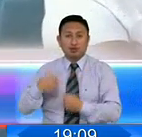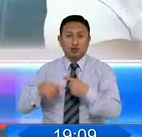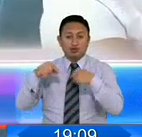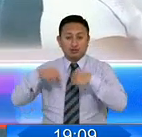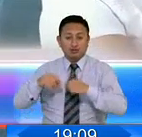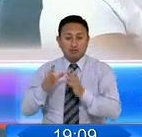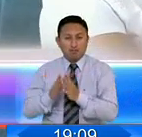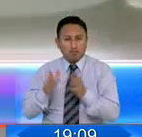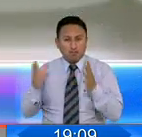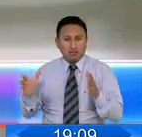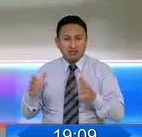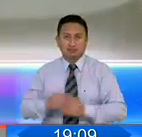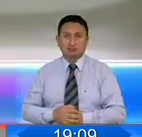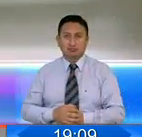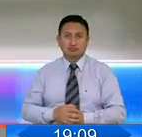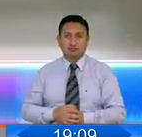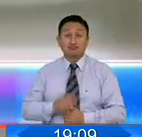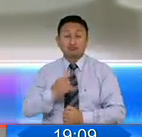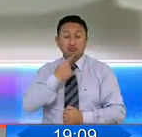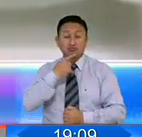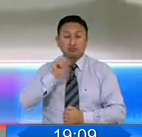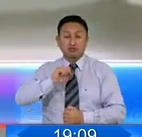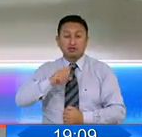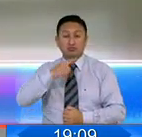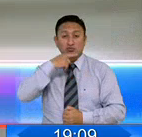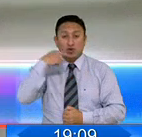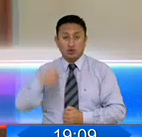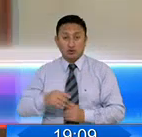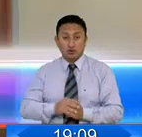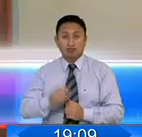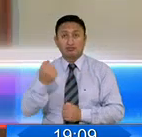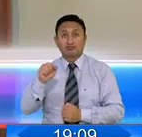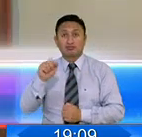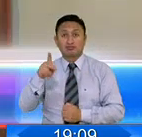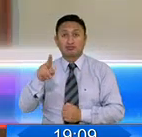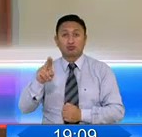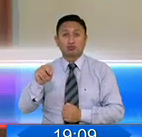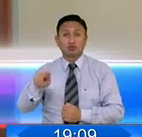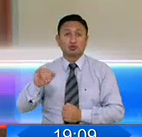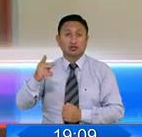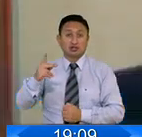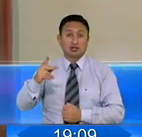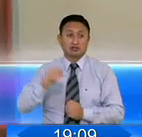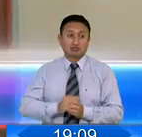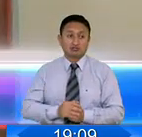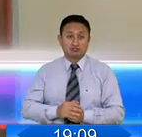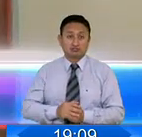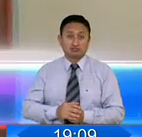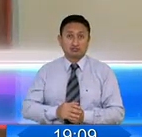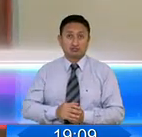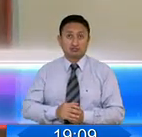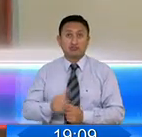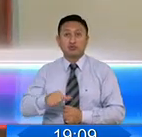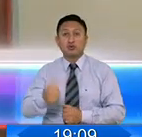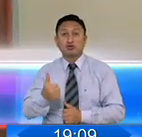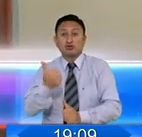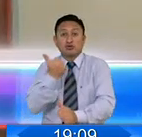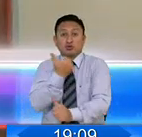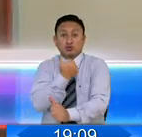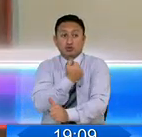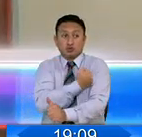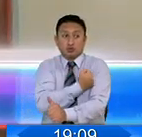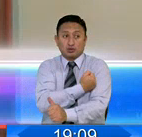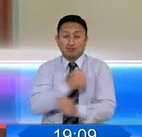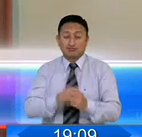más amplio. Y hace referencia a la vacuna rusa Sputnik. Vacunas como la del Instituto Gamaleya o vacunas como la de